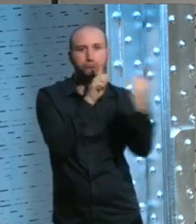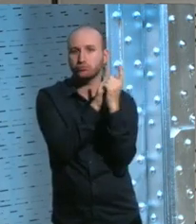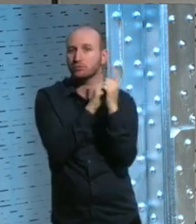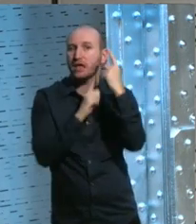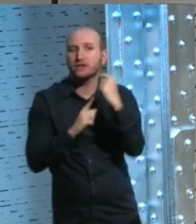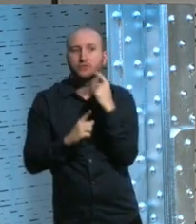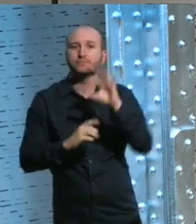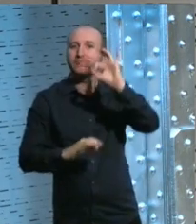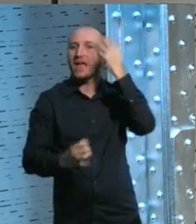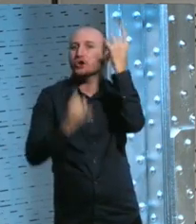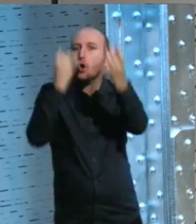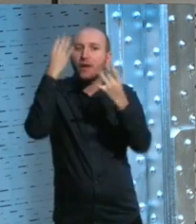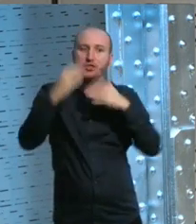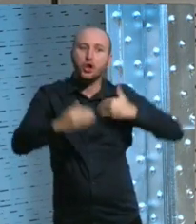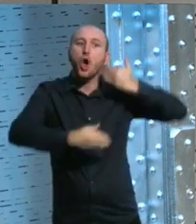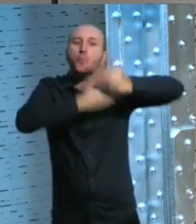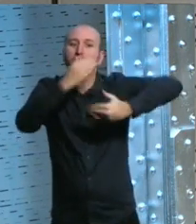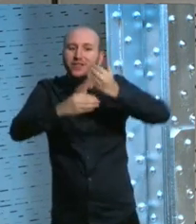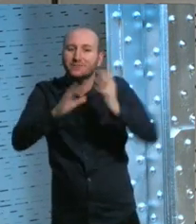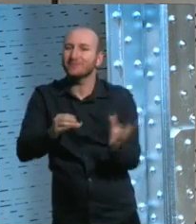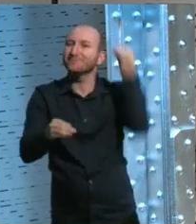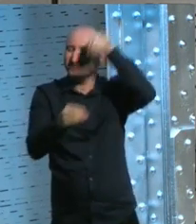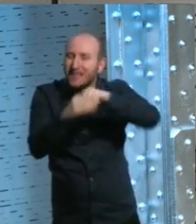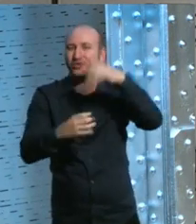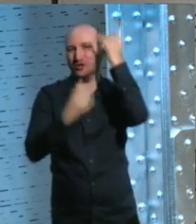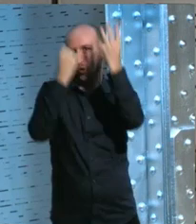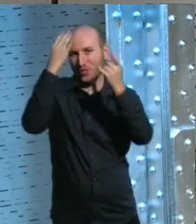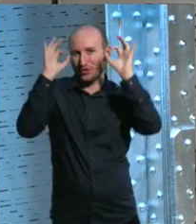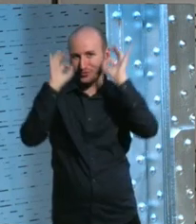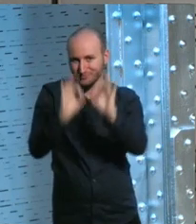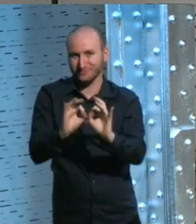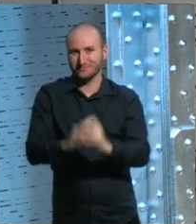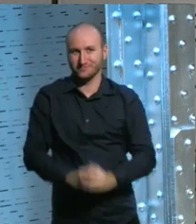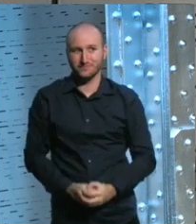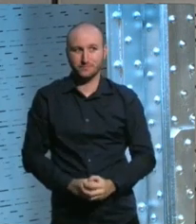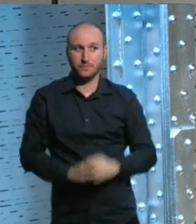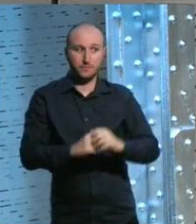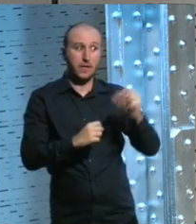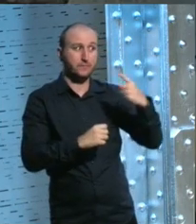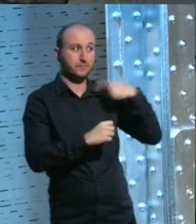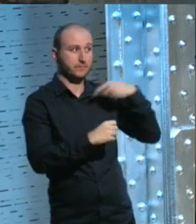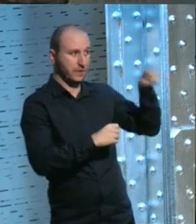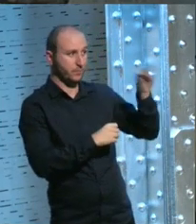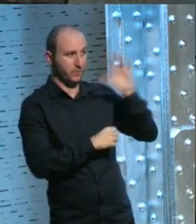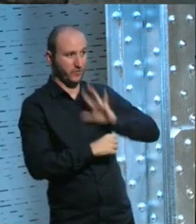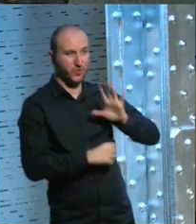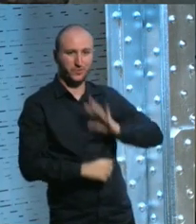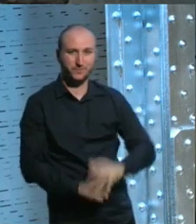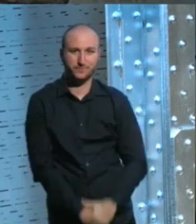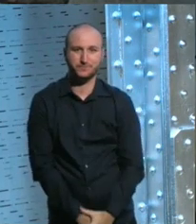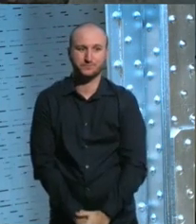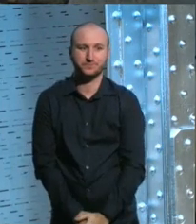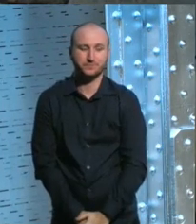de proceso en la innovación. Antonio, aquí por favor.